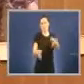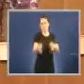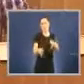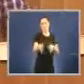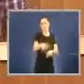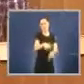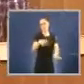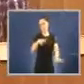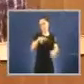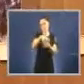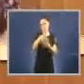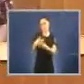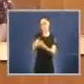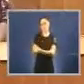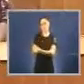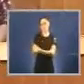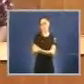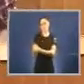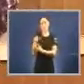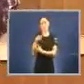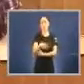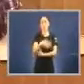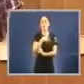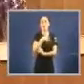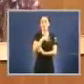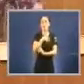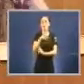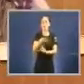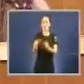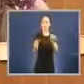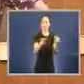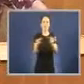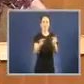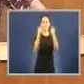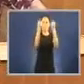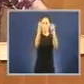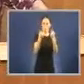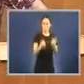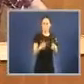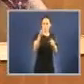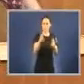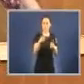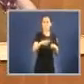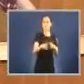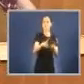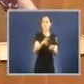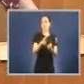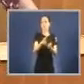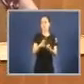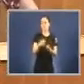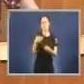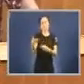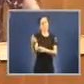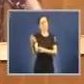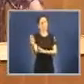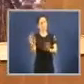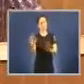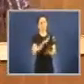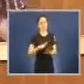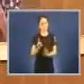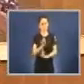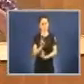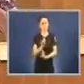aplica na maior parte dos casos. Posiblemente non se trate dun gran debate sobre política fiscal que haberá que dar